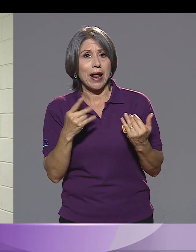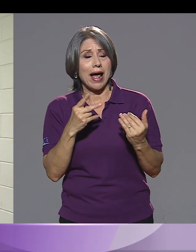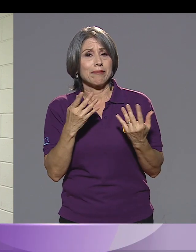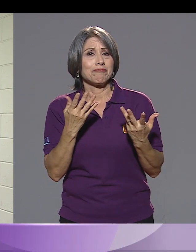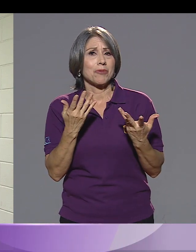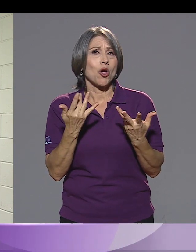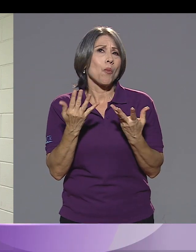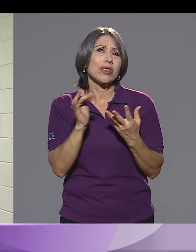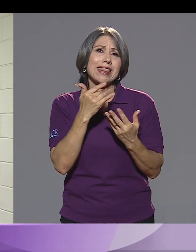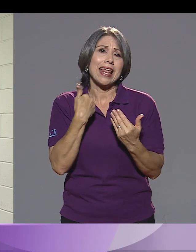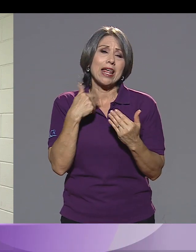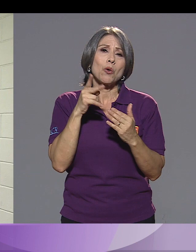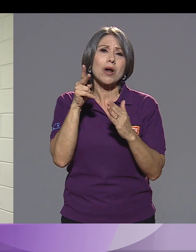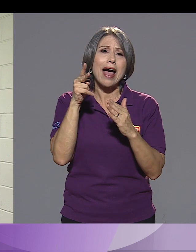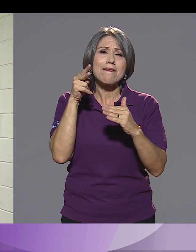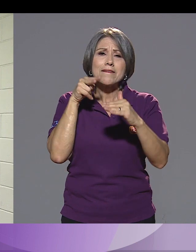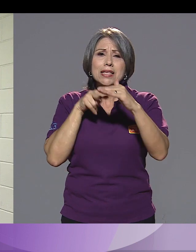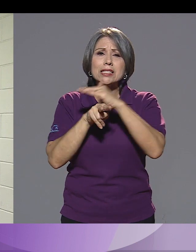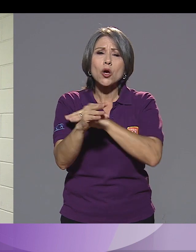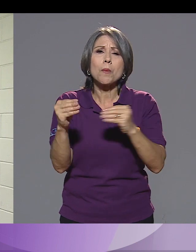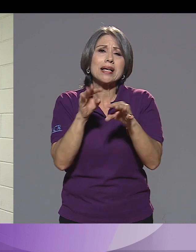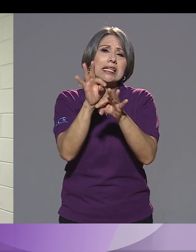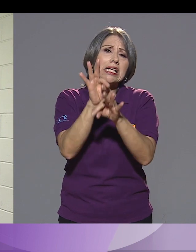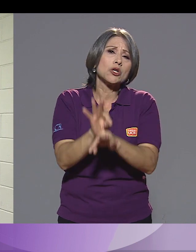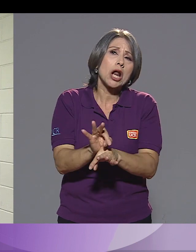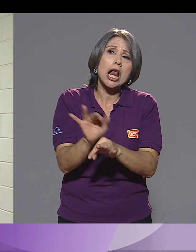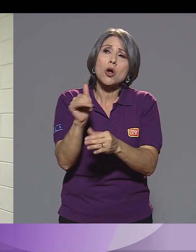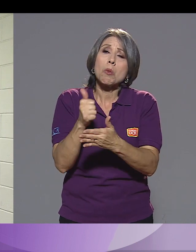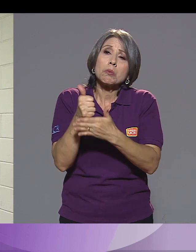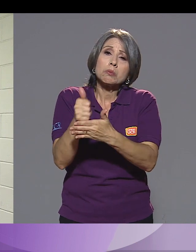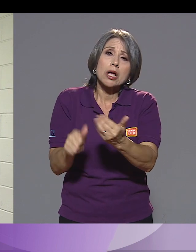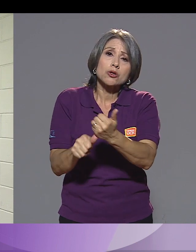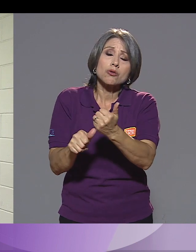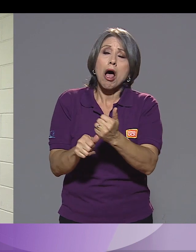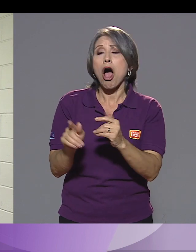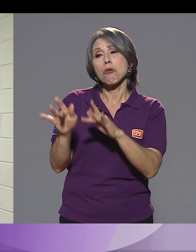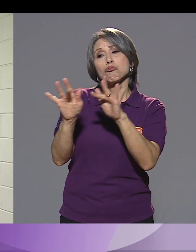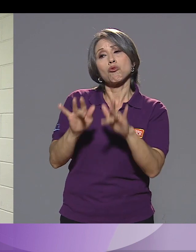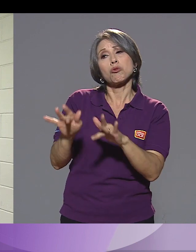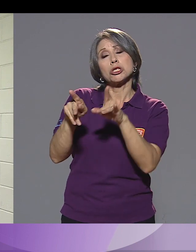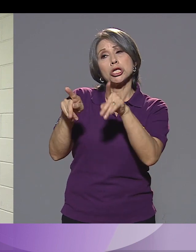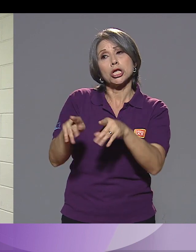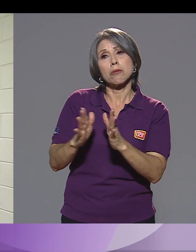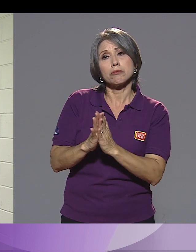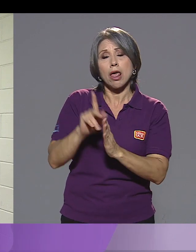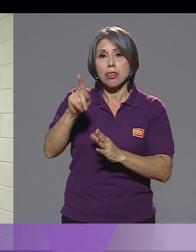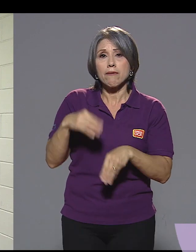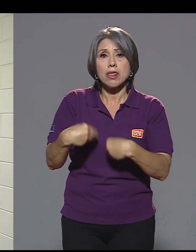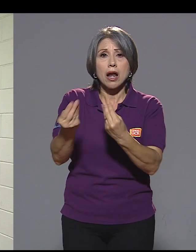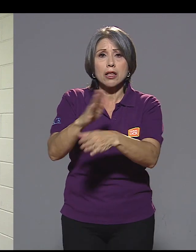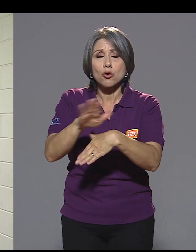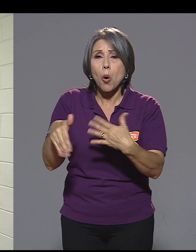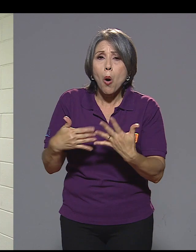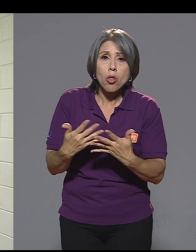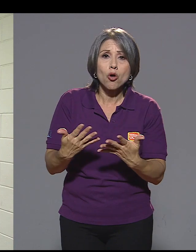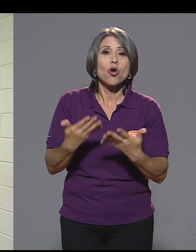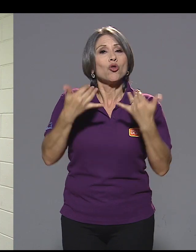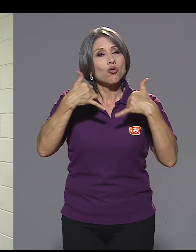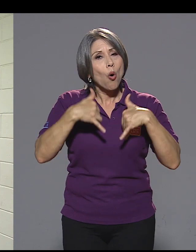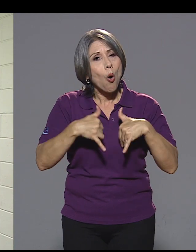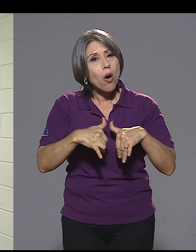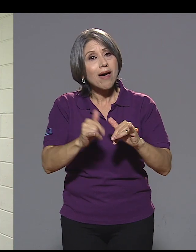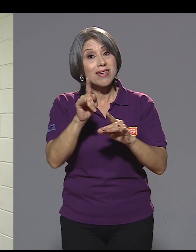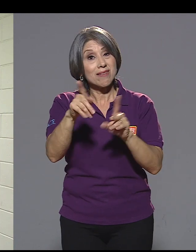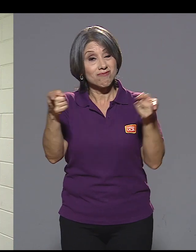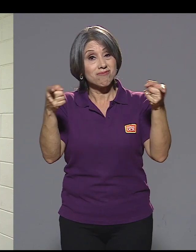de asistencialismo de la población, el pobrecito, el que hay que darle todo. Todavía hay mucha de esta visión